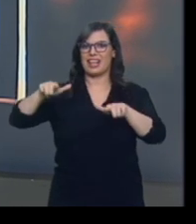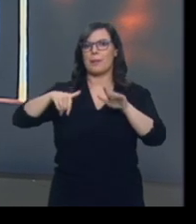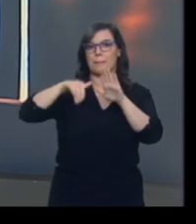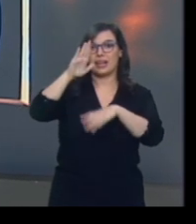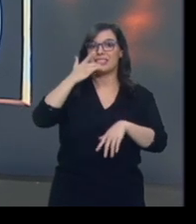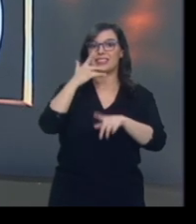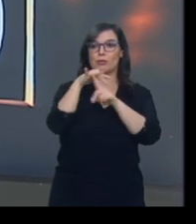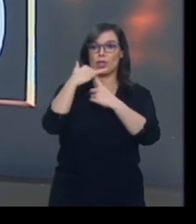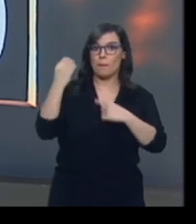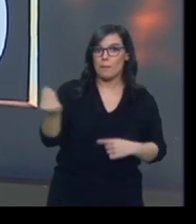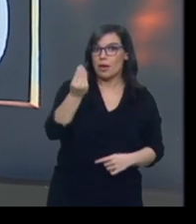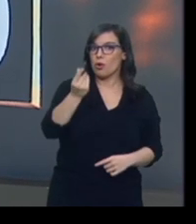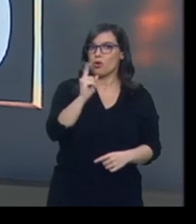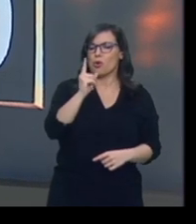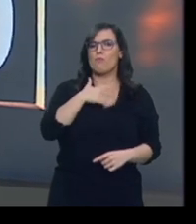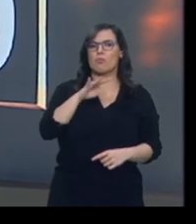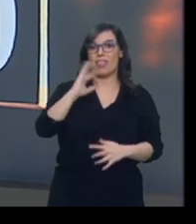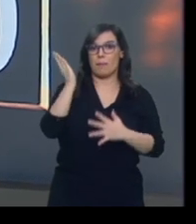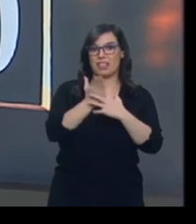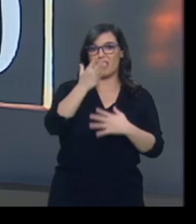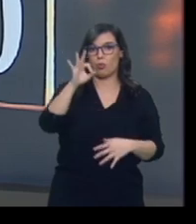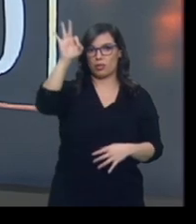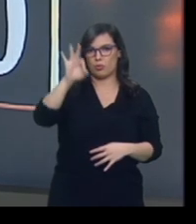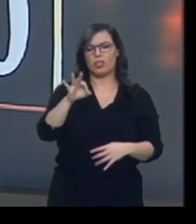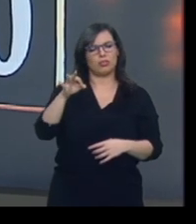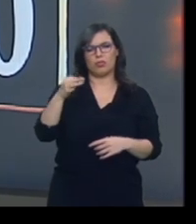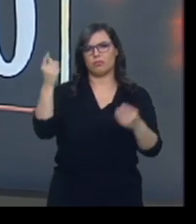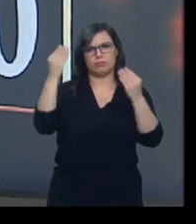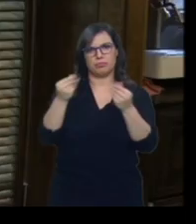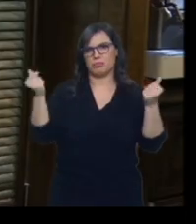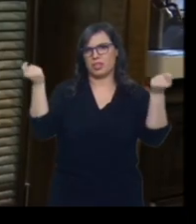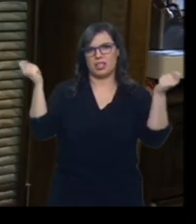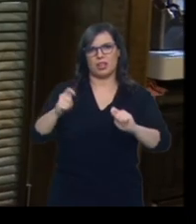no mejora, calculan que la mitad podría llegar a desaparecer.